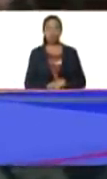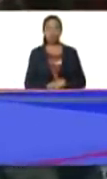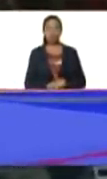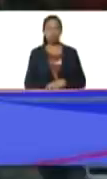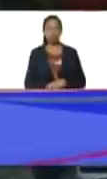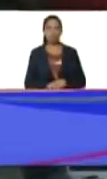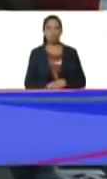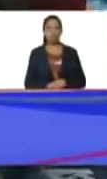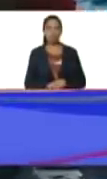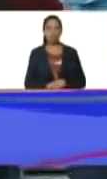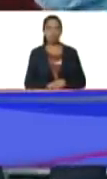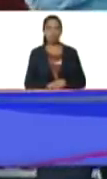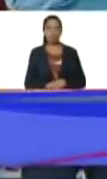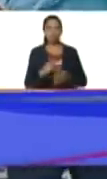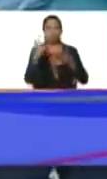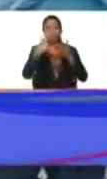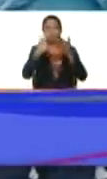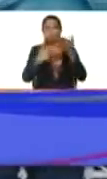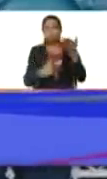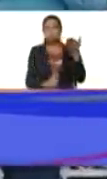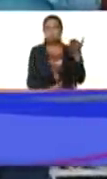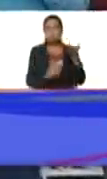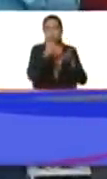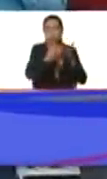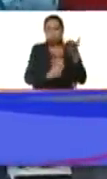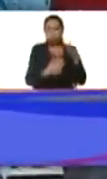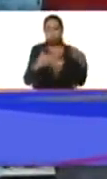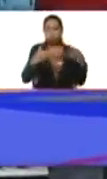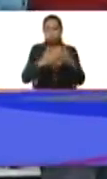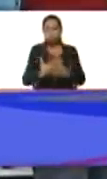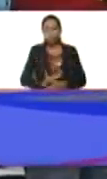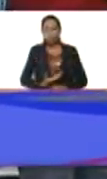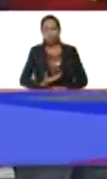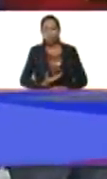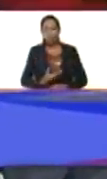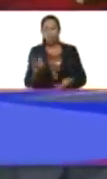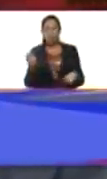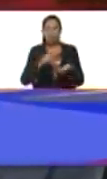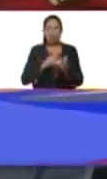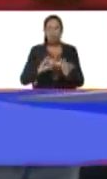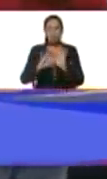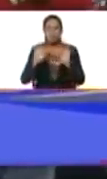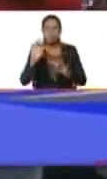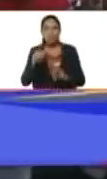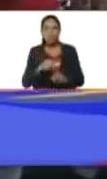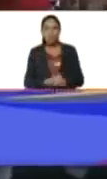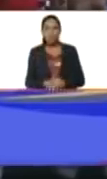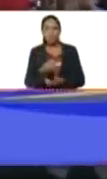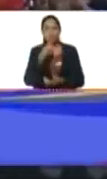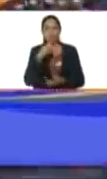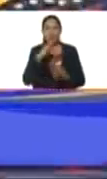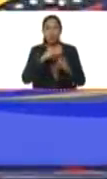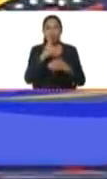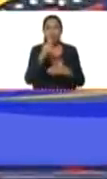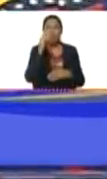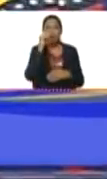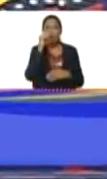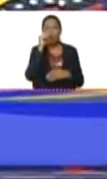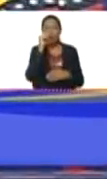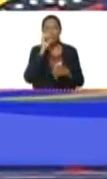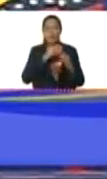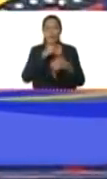Eric Lovera, José Vicente Rangel. Muy buenos los programas de José Vicente los